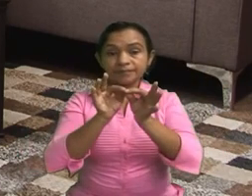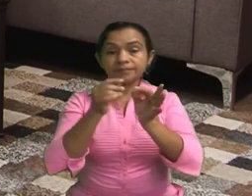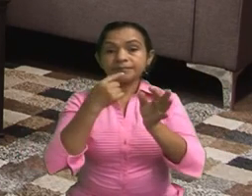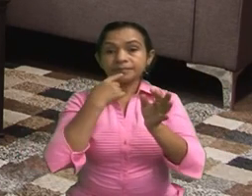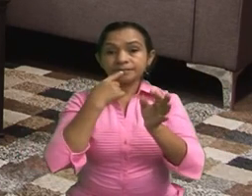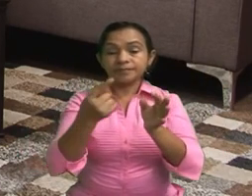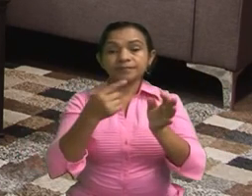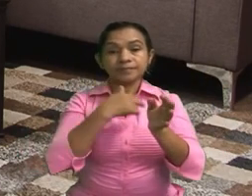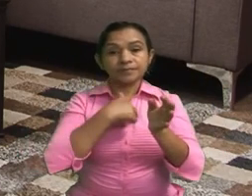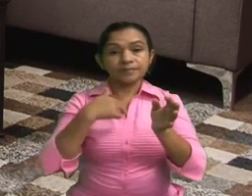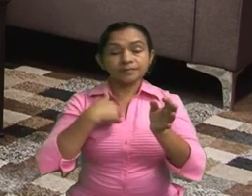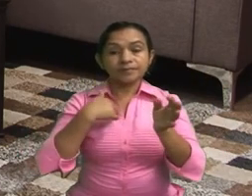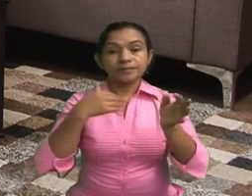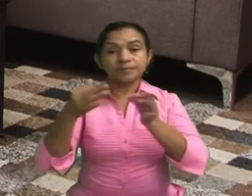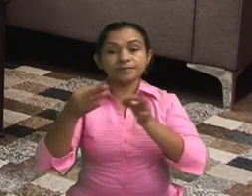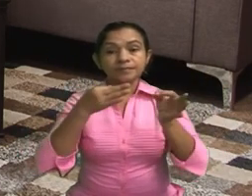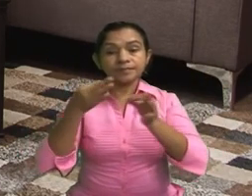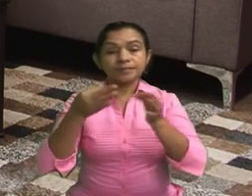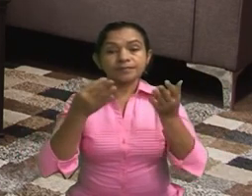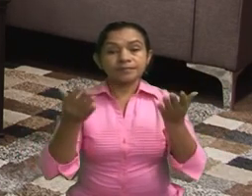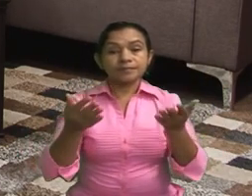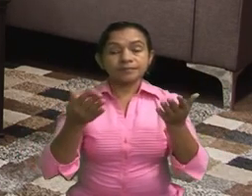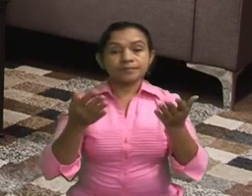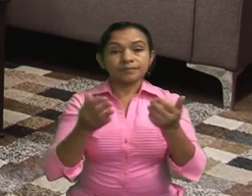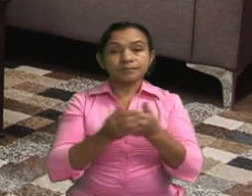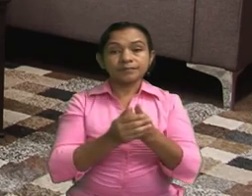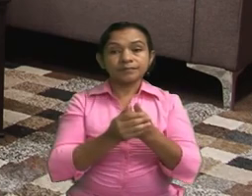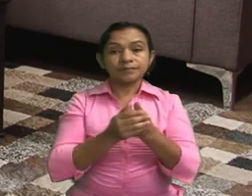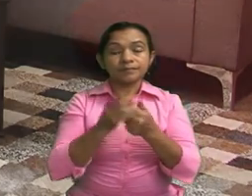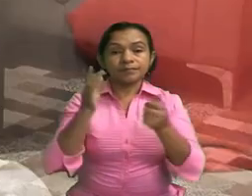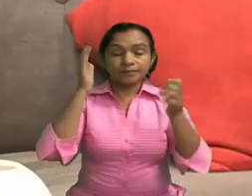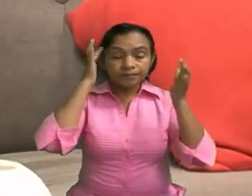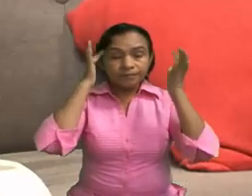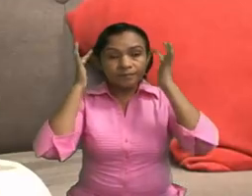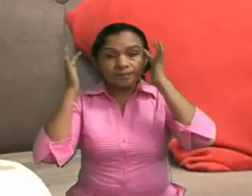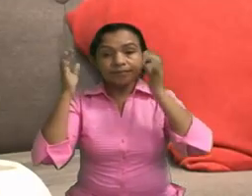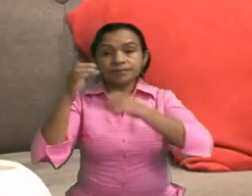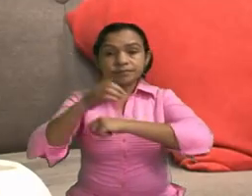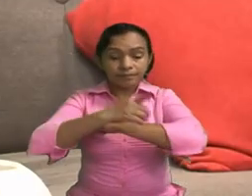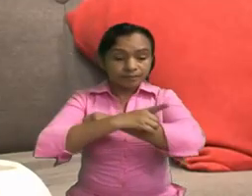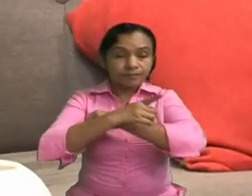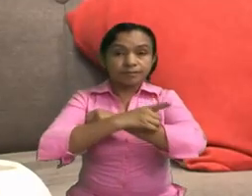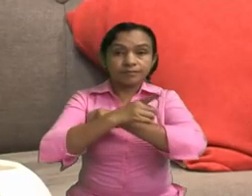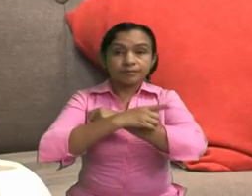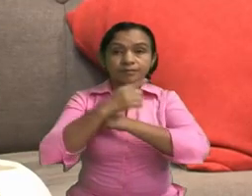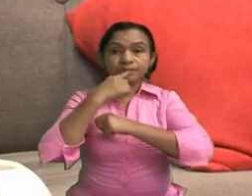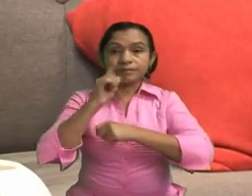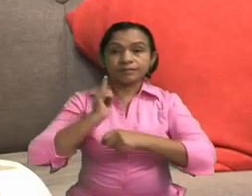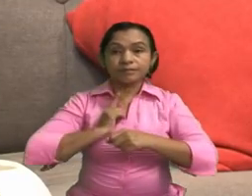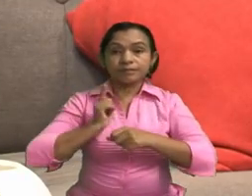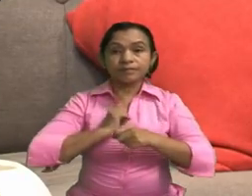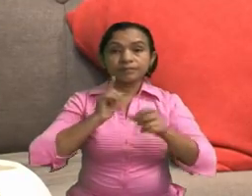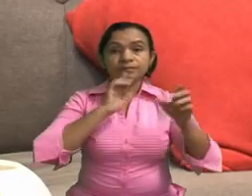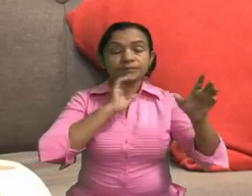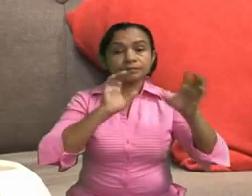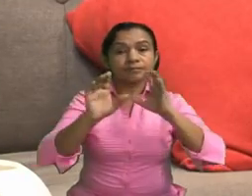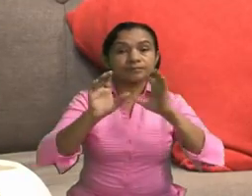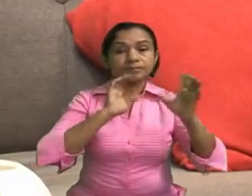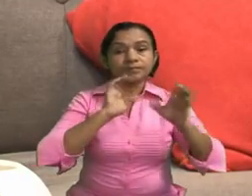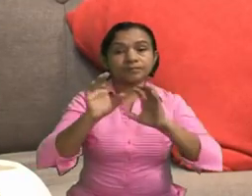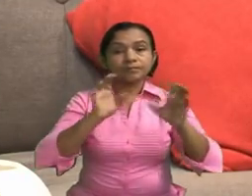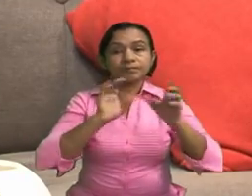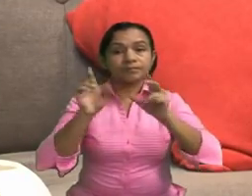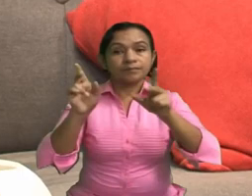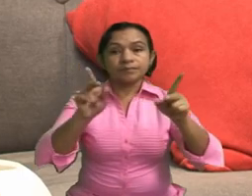remarcarlo y recalcarlo, que toda la preocupación que el comandante ha tenido por tener esa comunicación de